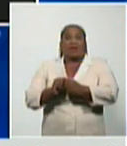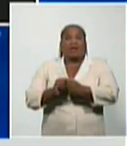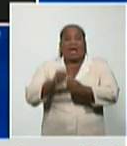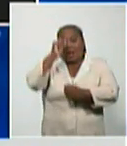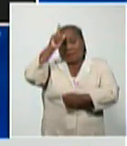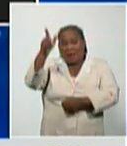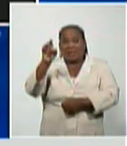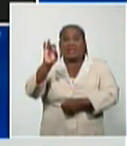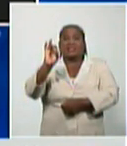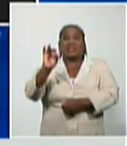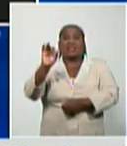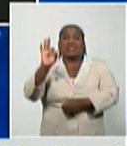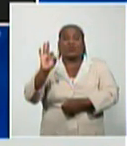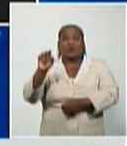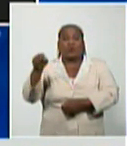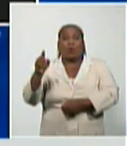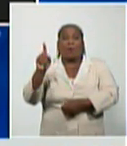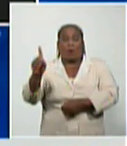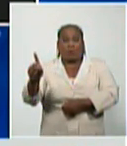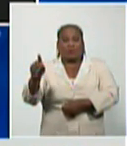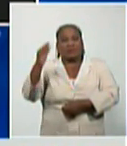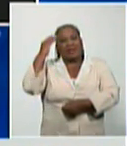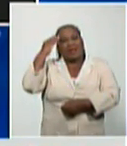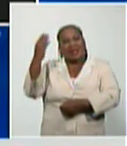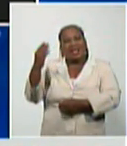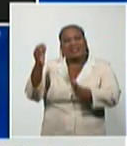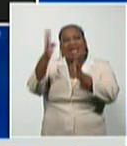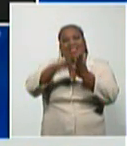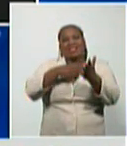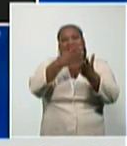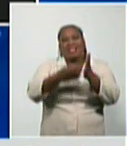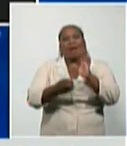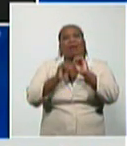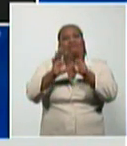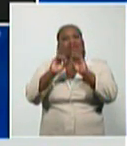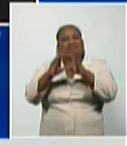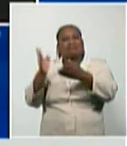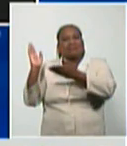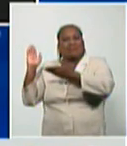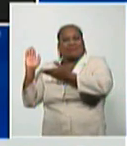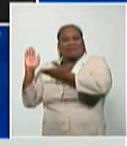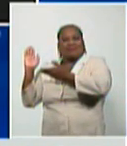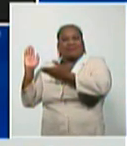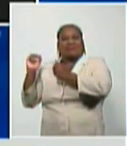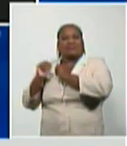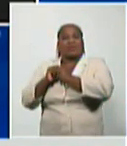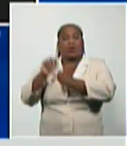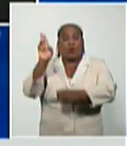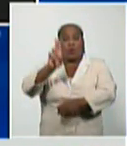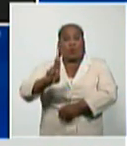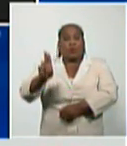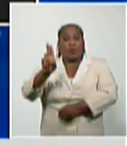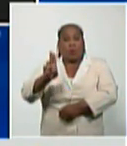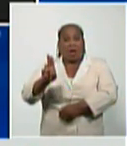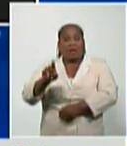el 40%, gracias Lilian y Alejandro. Uruguay el